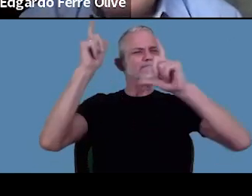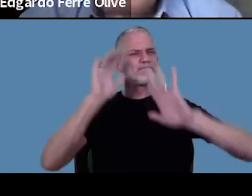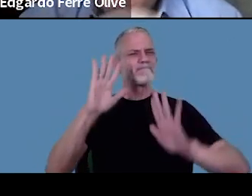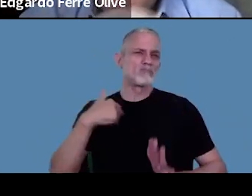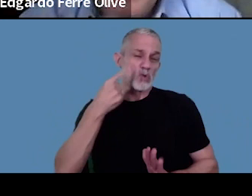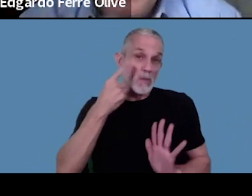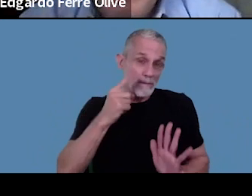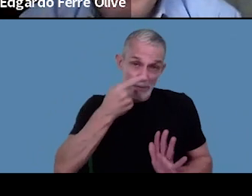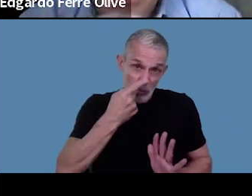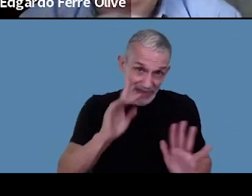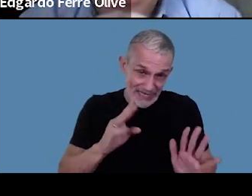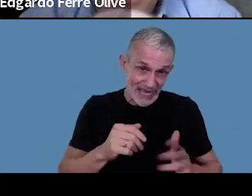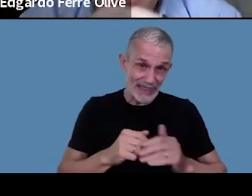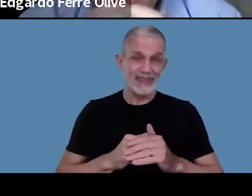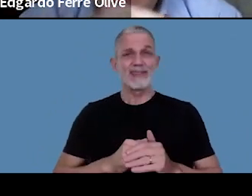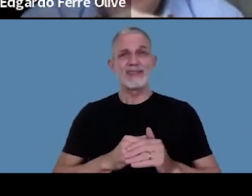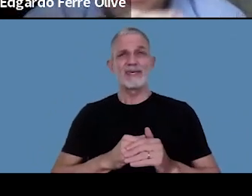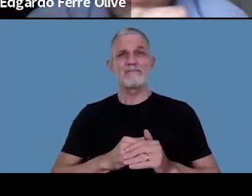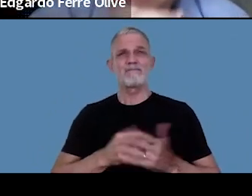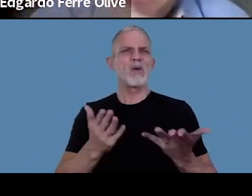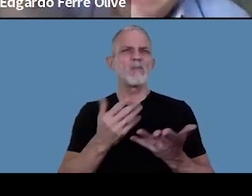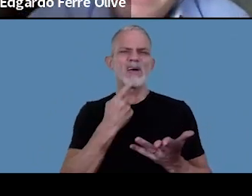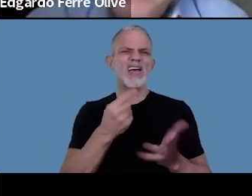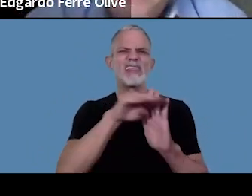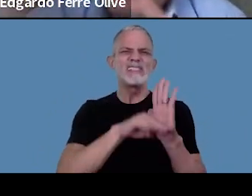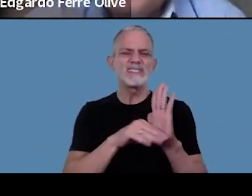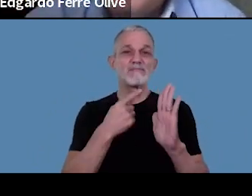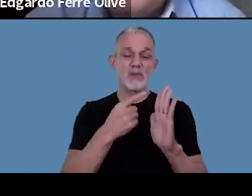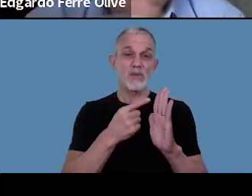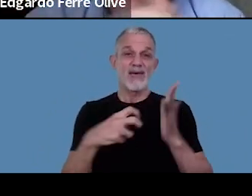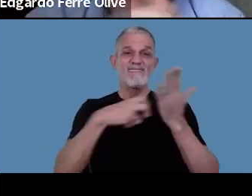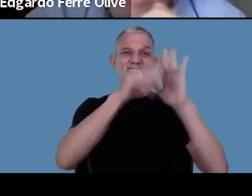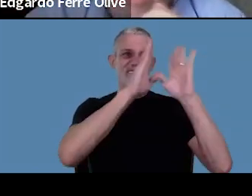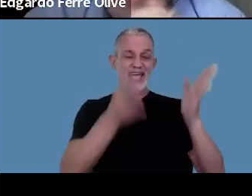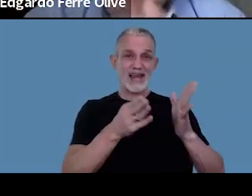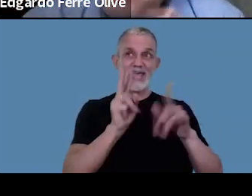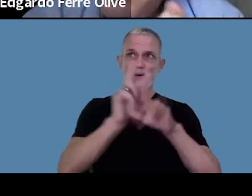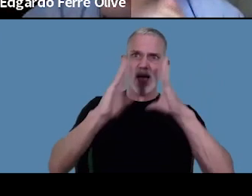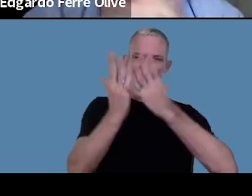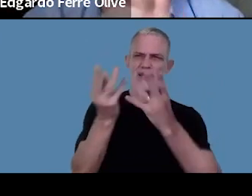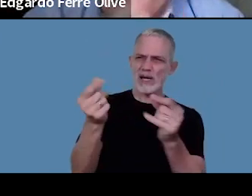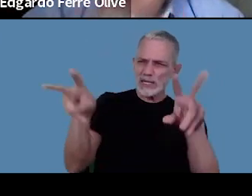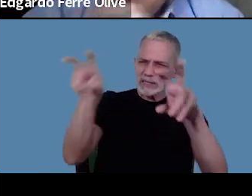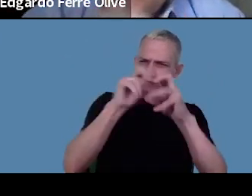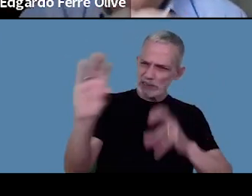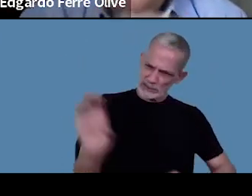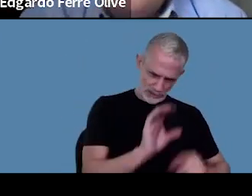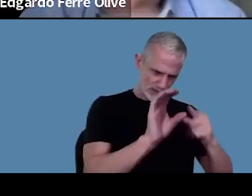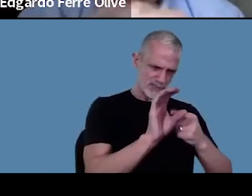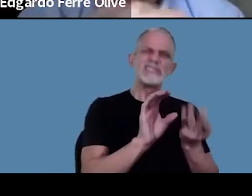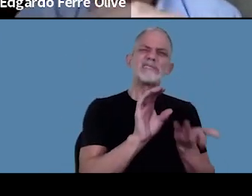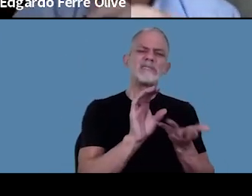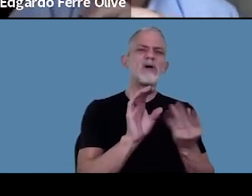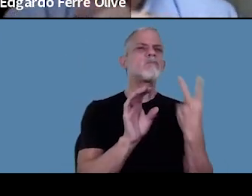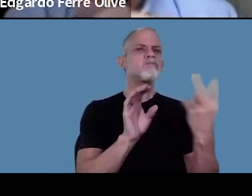muy interesante porque indica de que la fiscalidad ambiental va a traer ingresos y esos ingresos van a tener doble,